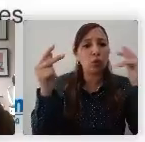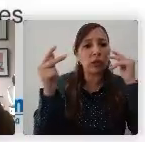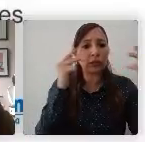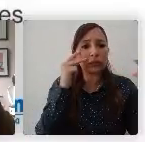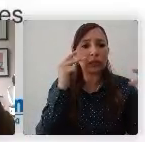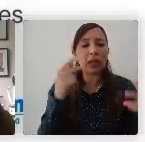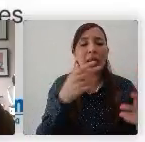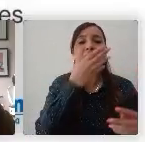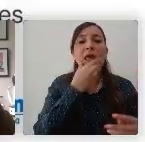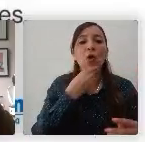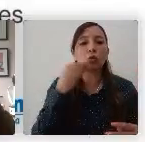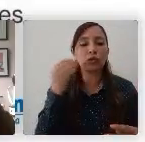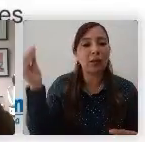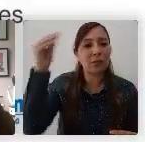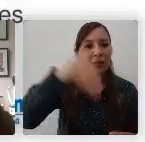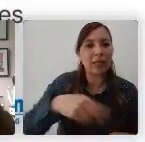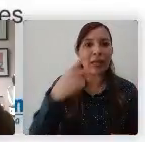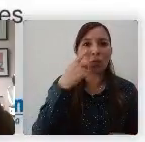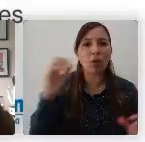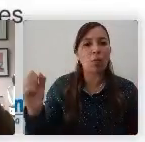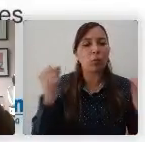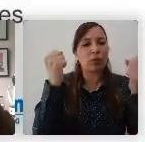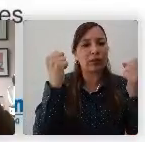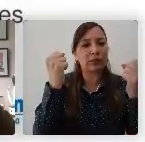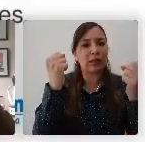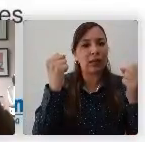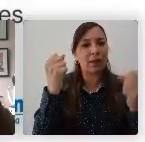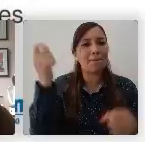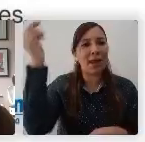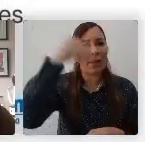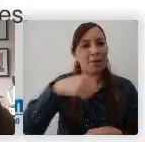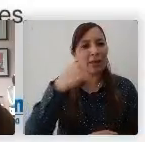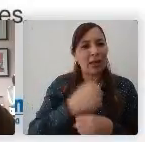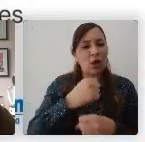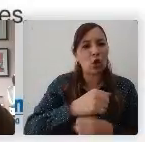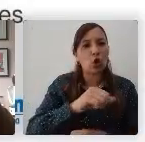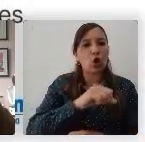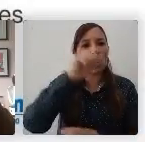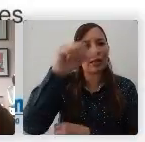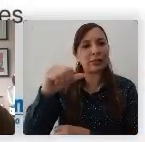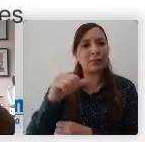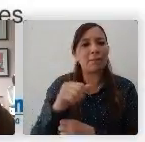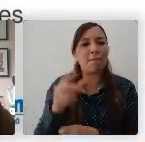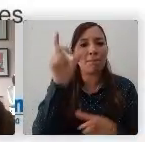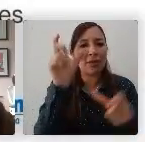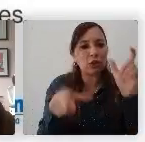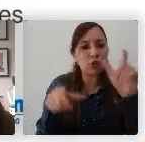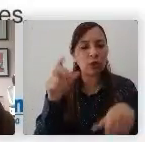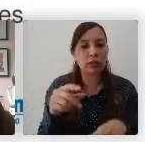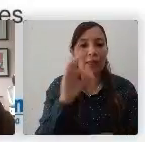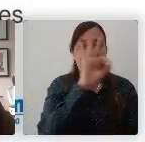debemos de potenciar el turismo con las comunidades muy dividido en dos aspectos el aspecto económico